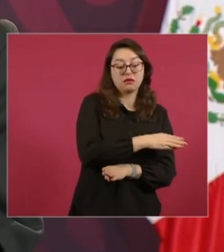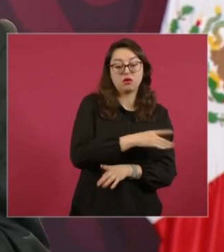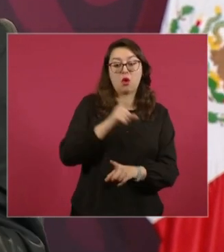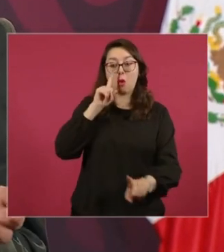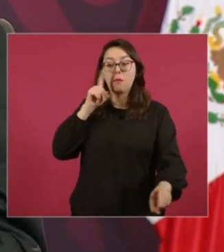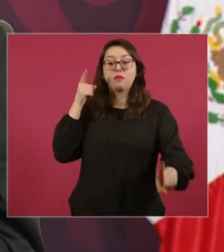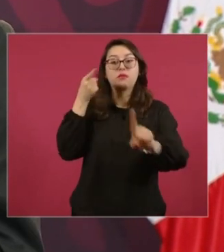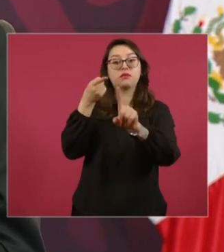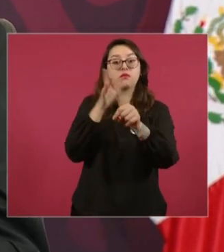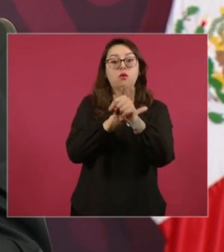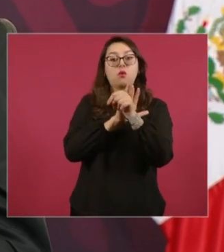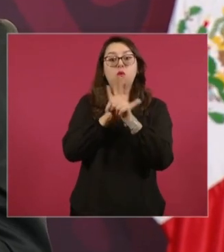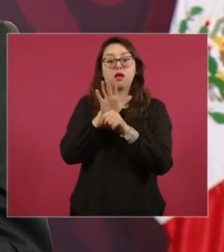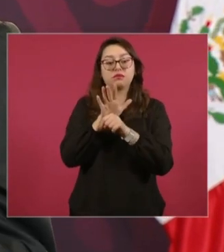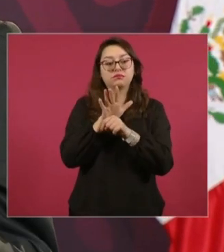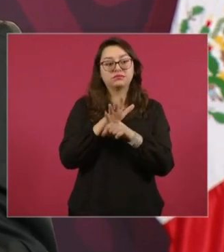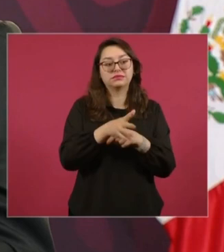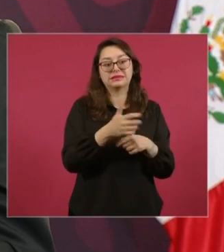Que